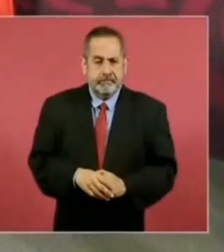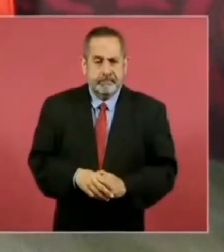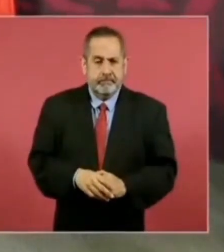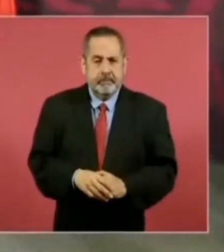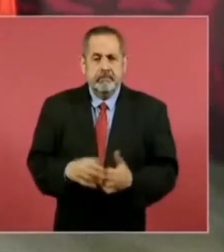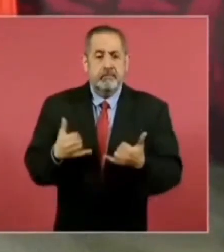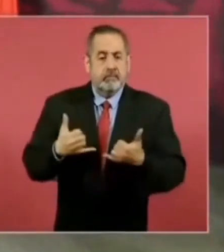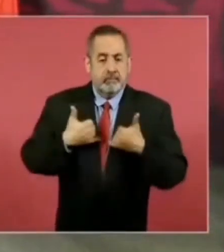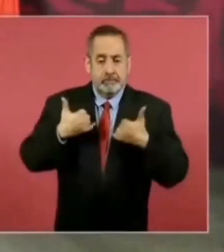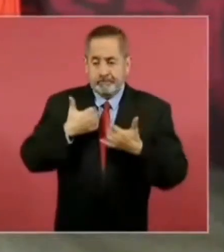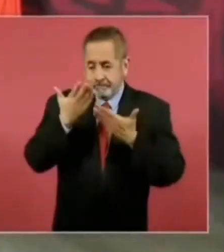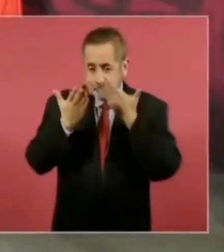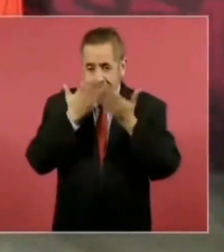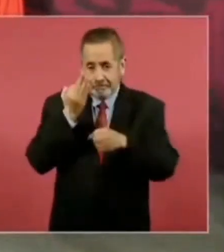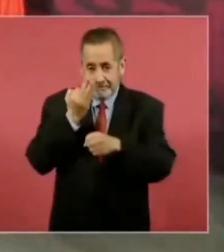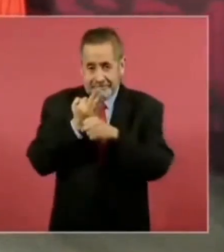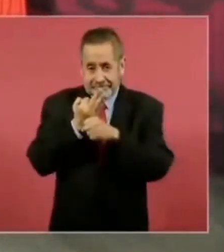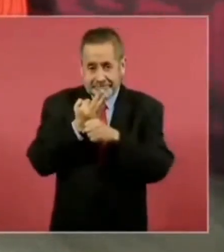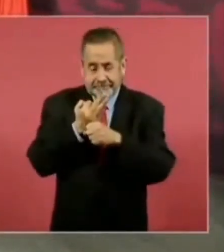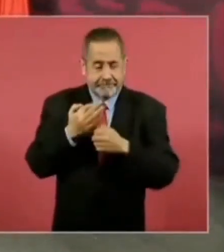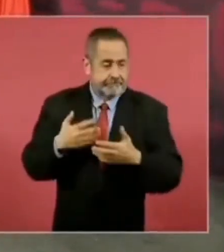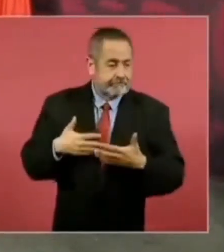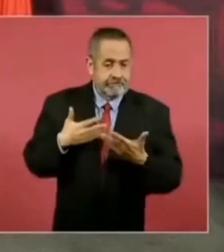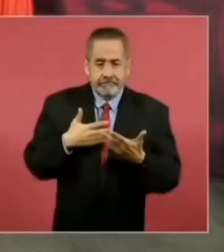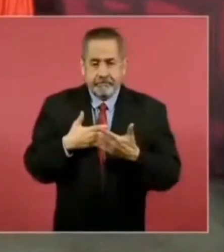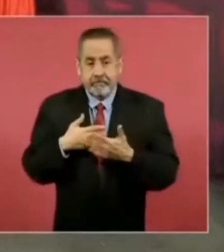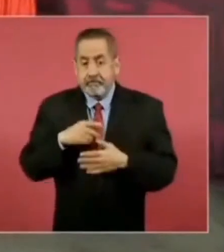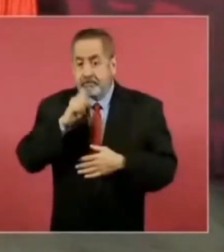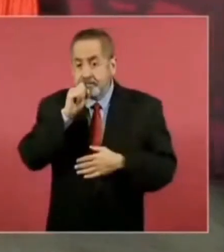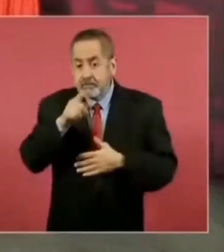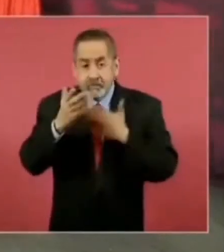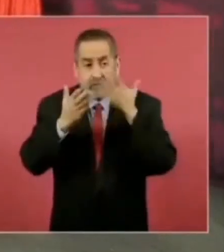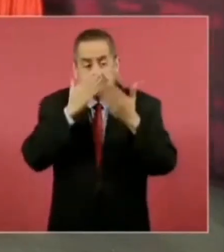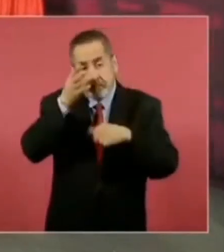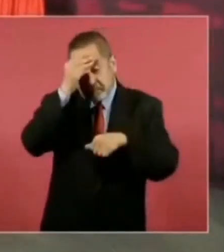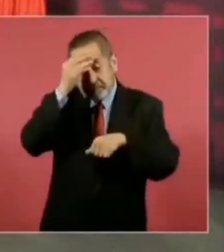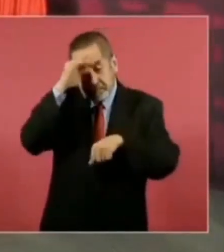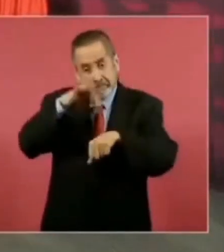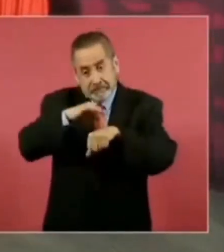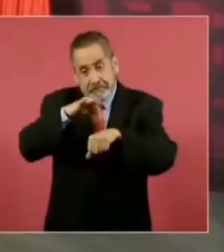jóvenes estudiantes, incluso de medicina,